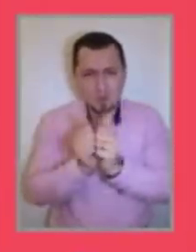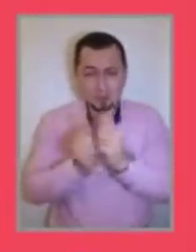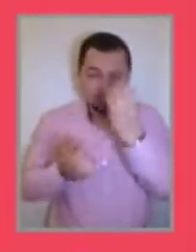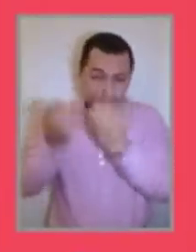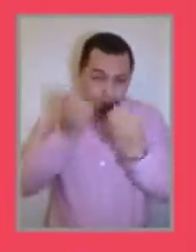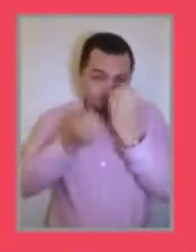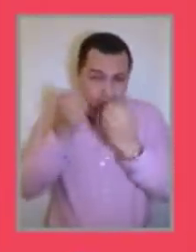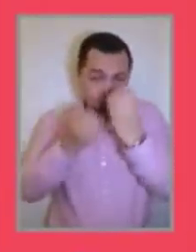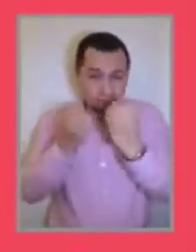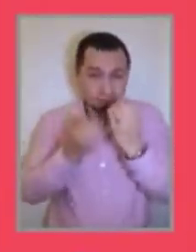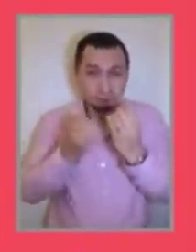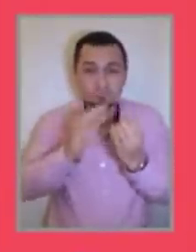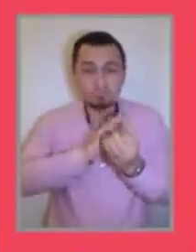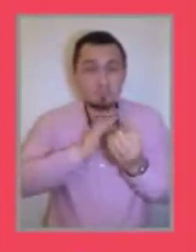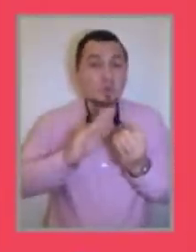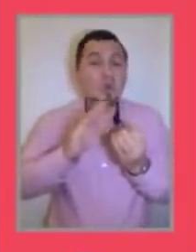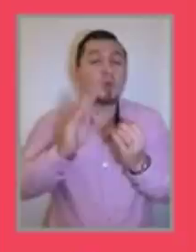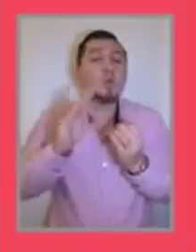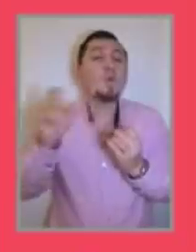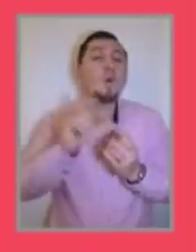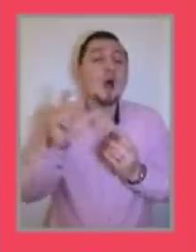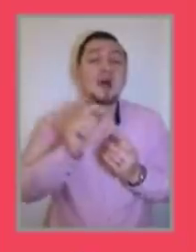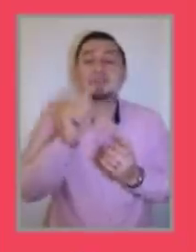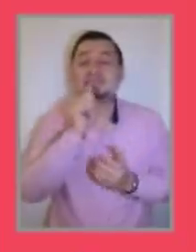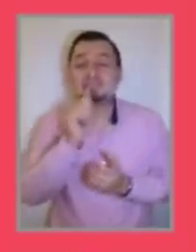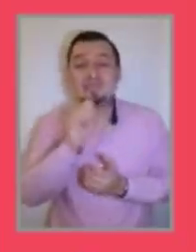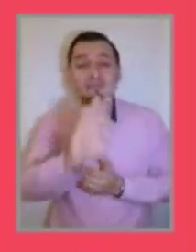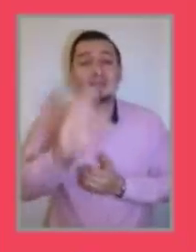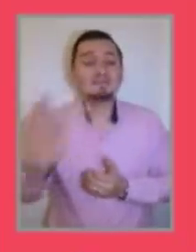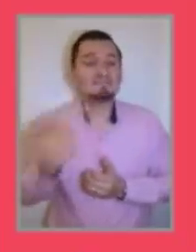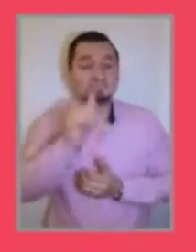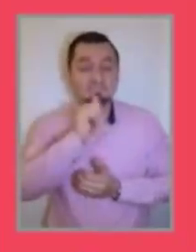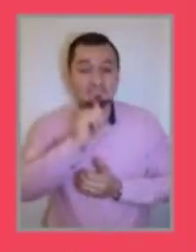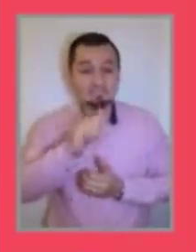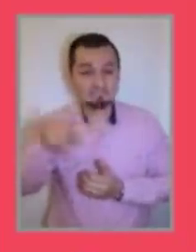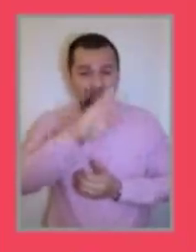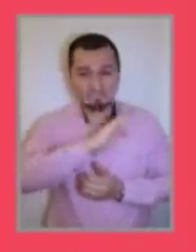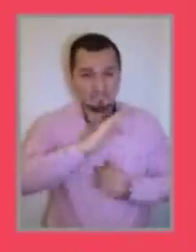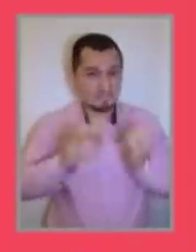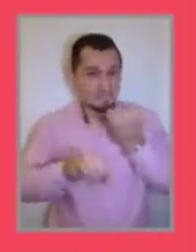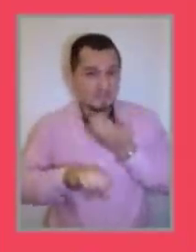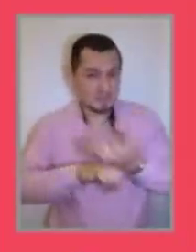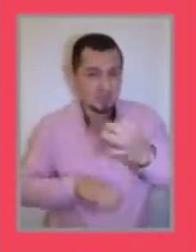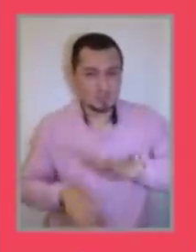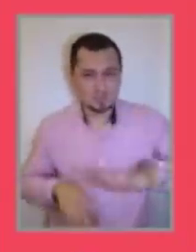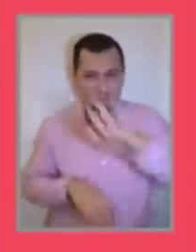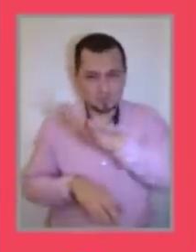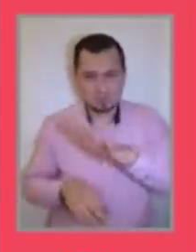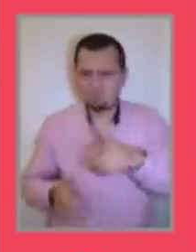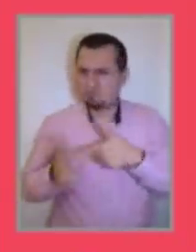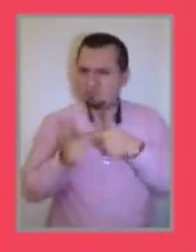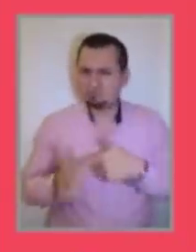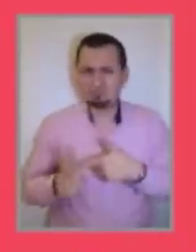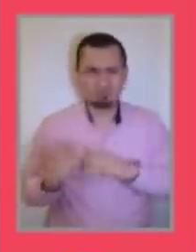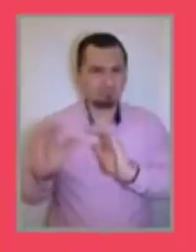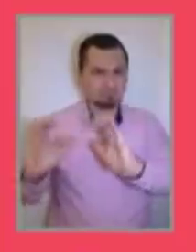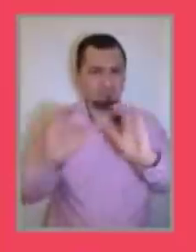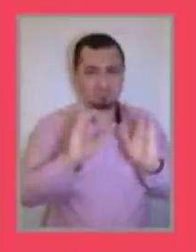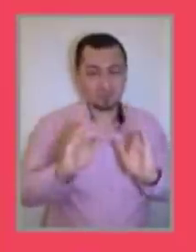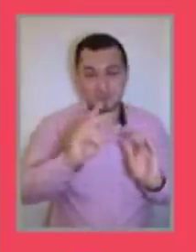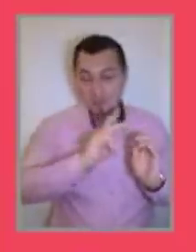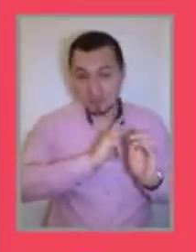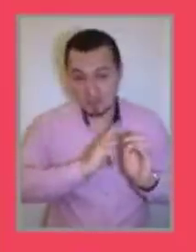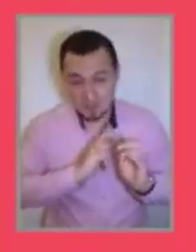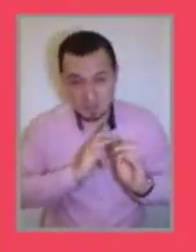evaluando la manera como se da la incidencia en el Estado. Vamos a seguir monitoreando nuestra capacidad del